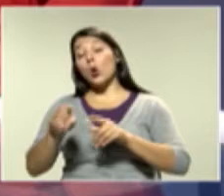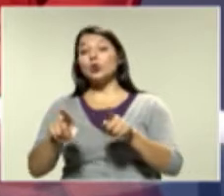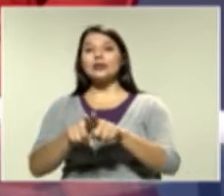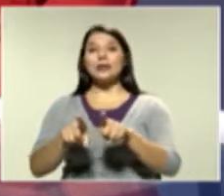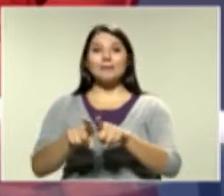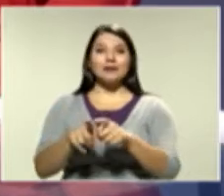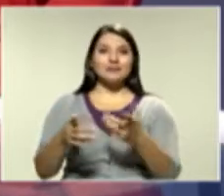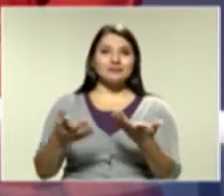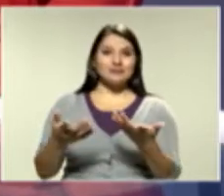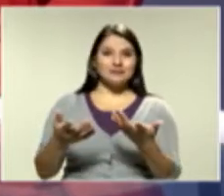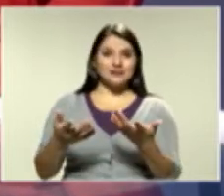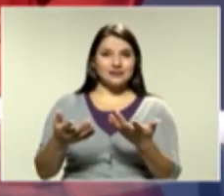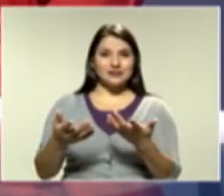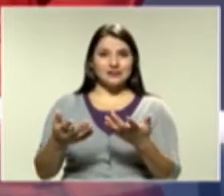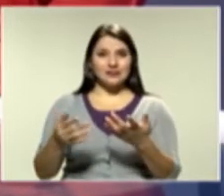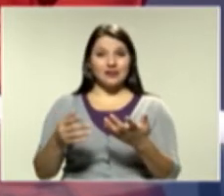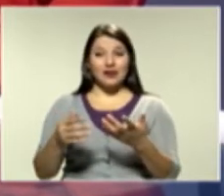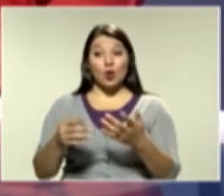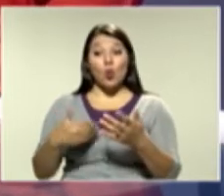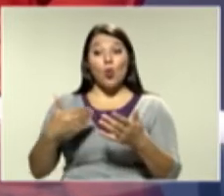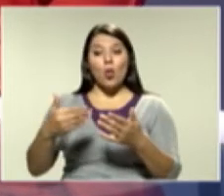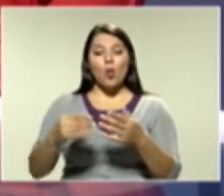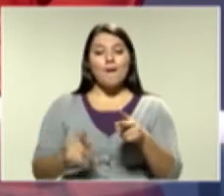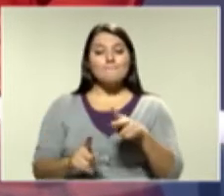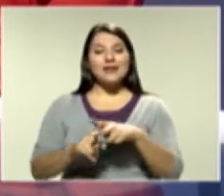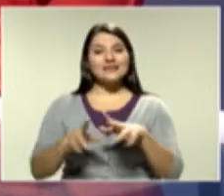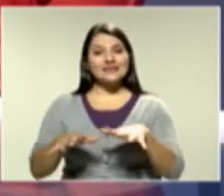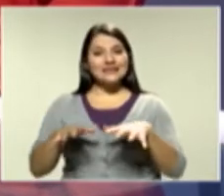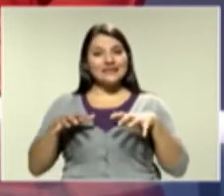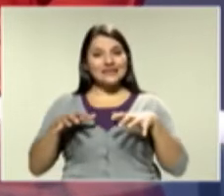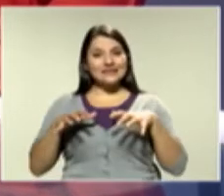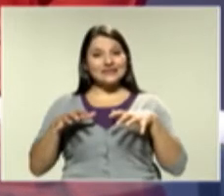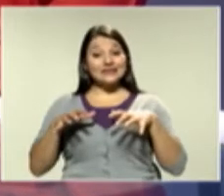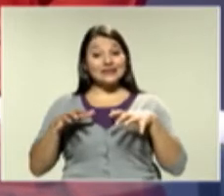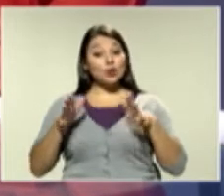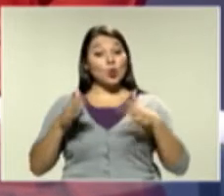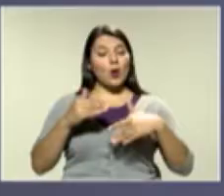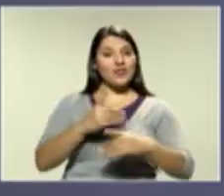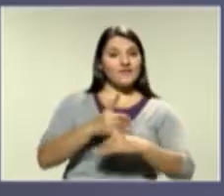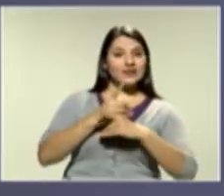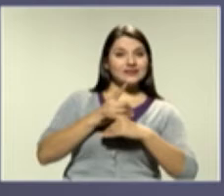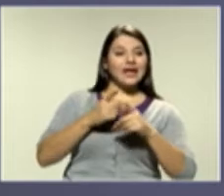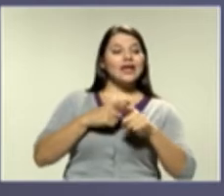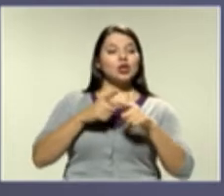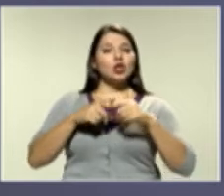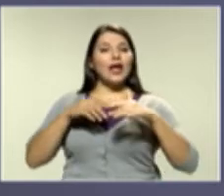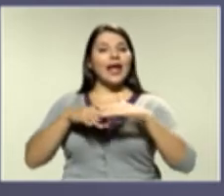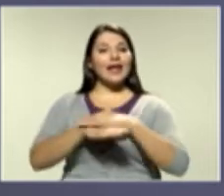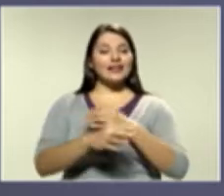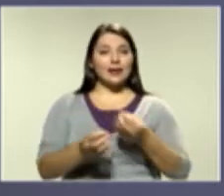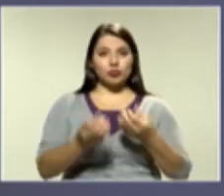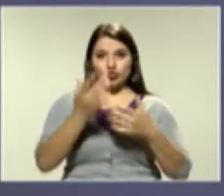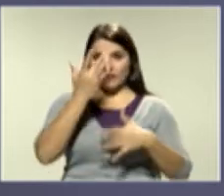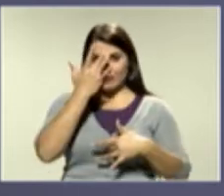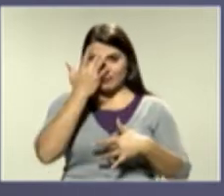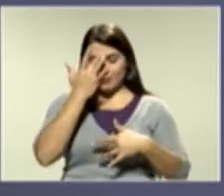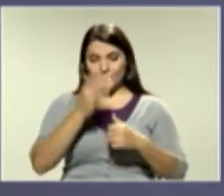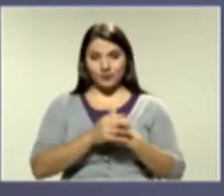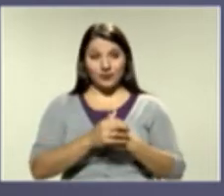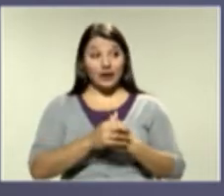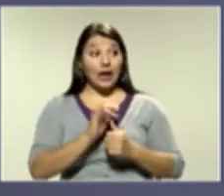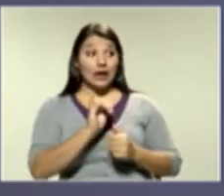aprovechan muchas enfermedades para actuar. Para ingresar. Se trata de un tema de la